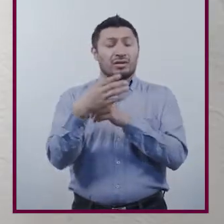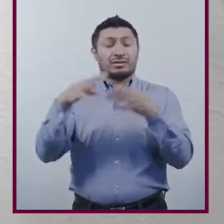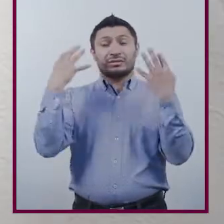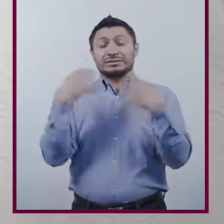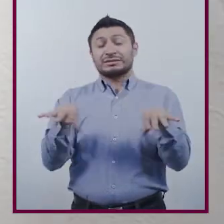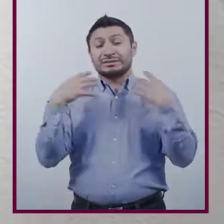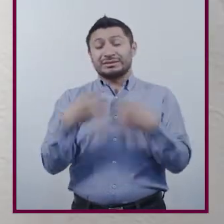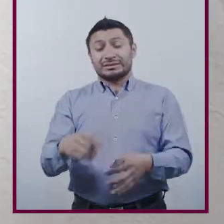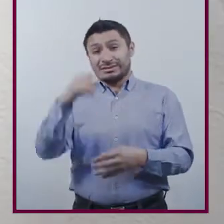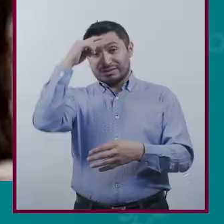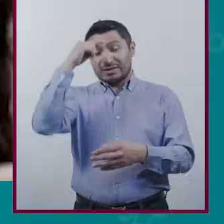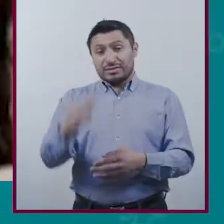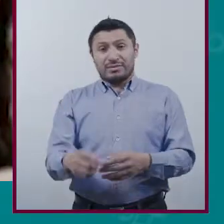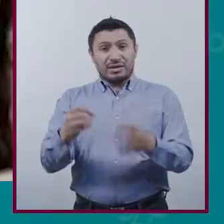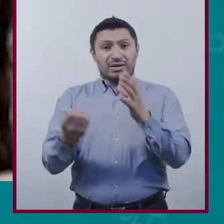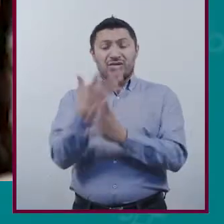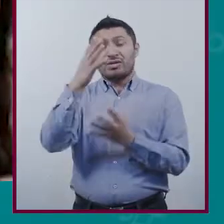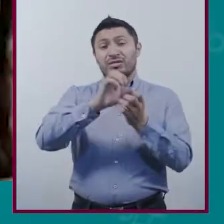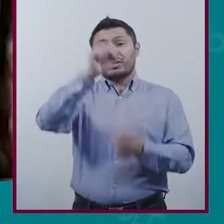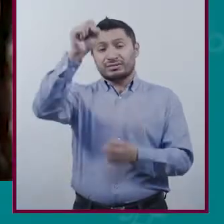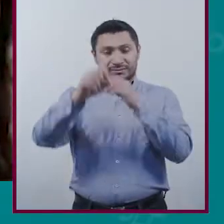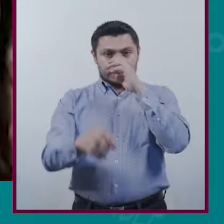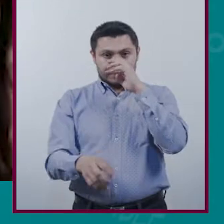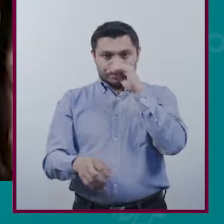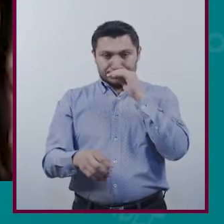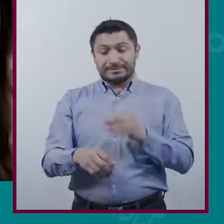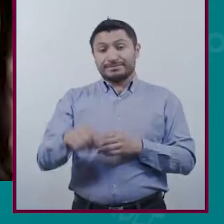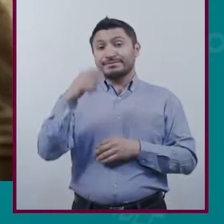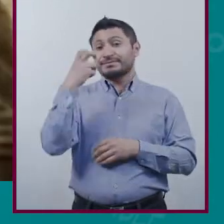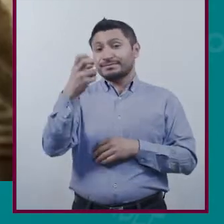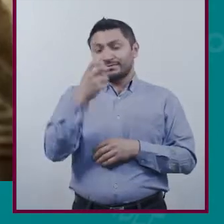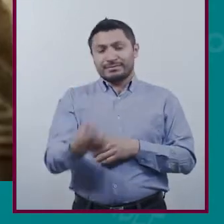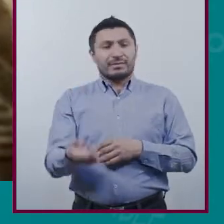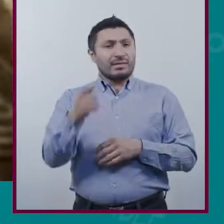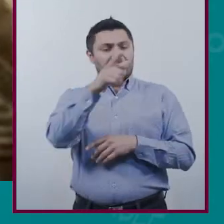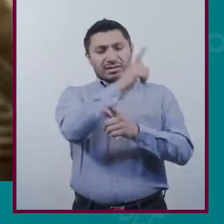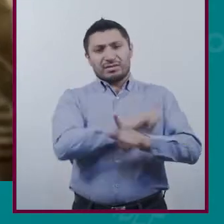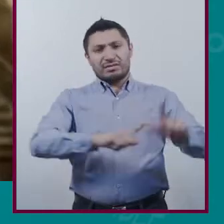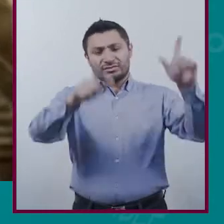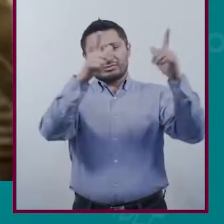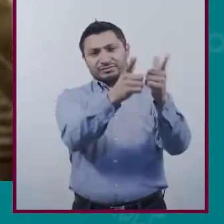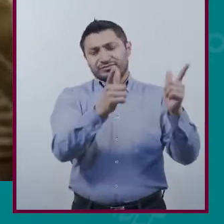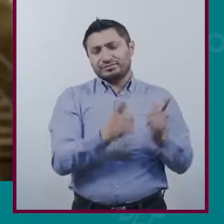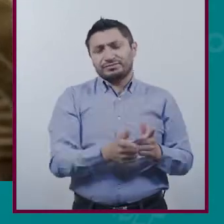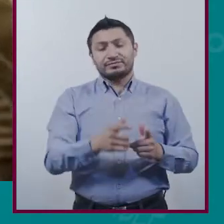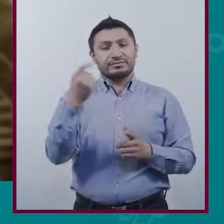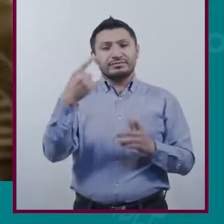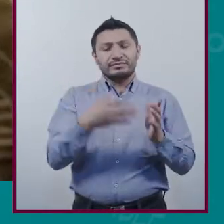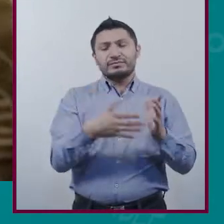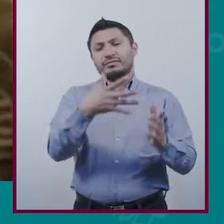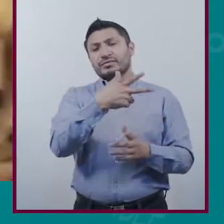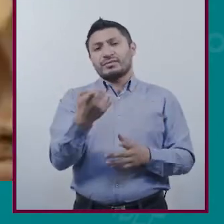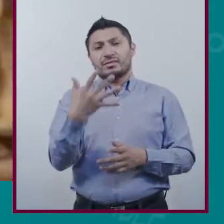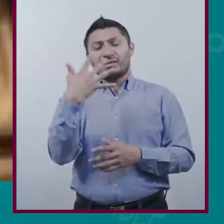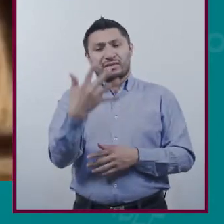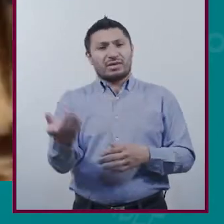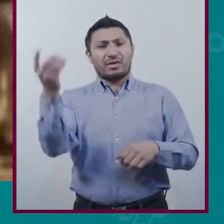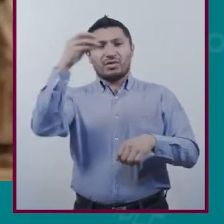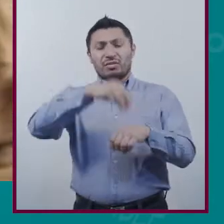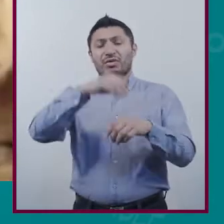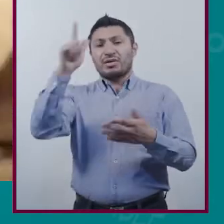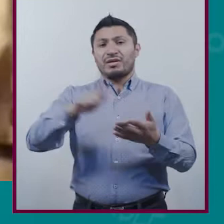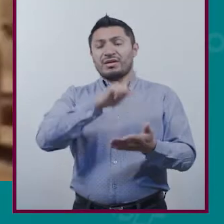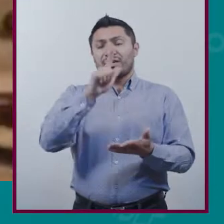escribir una nueva constitución. En la antesala de la Constitución del lado liberal, en 1855, se promulgó la